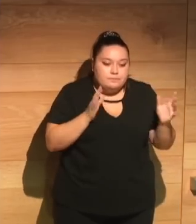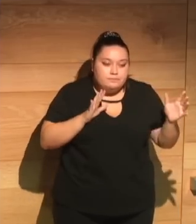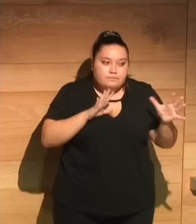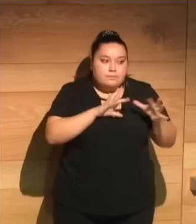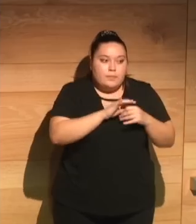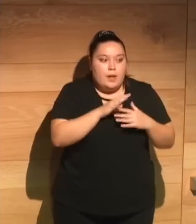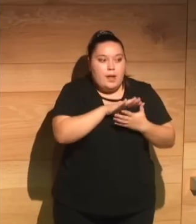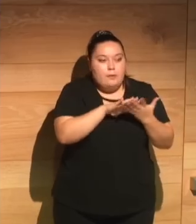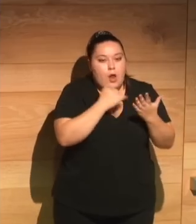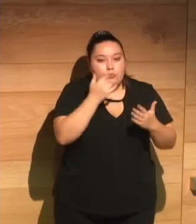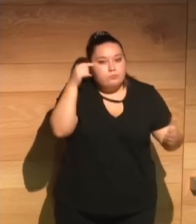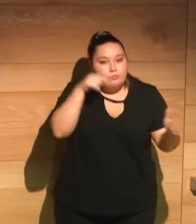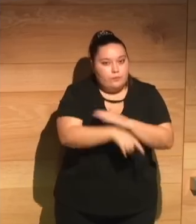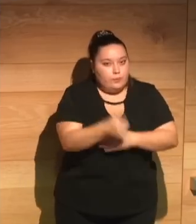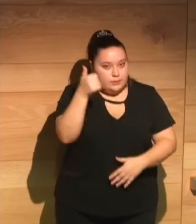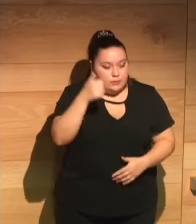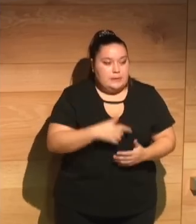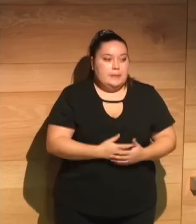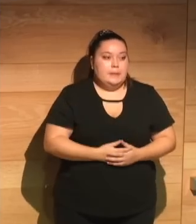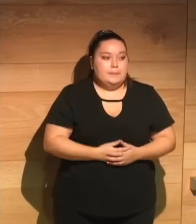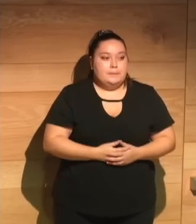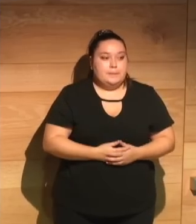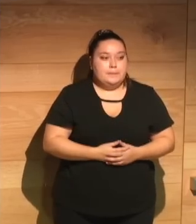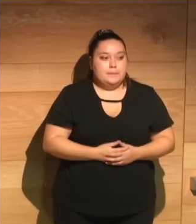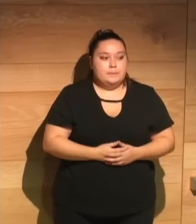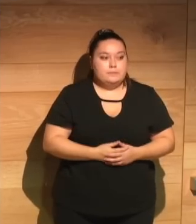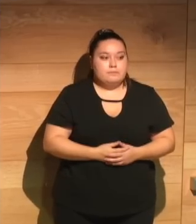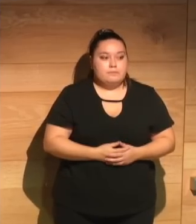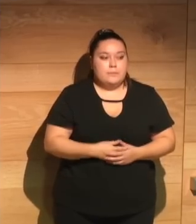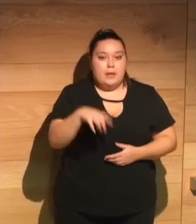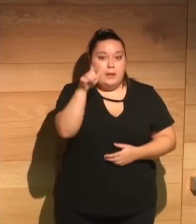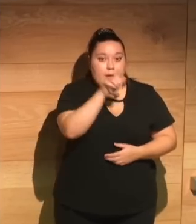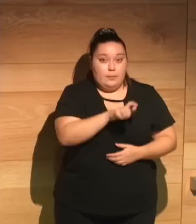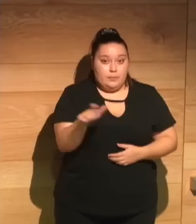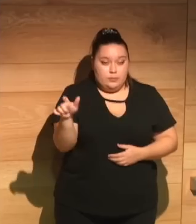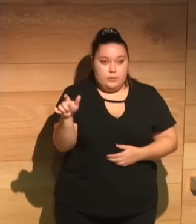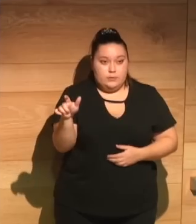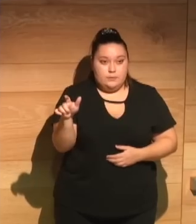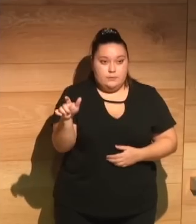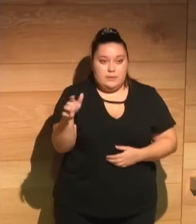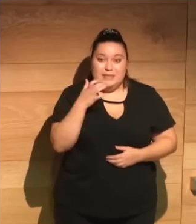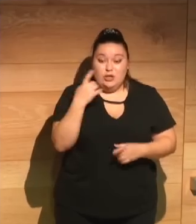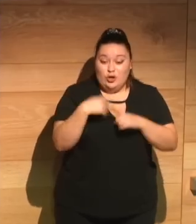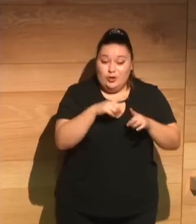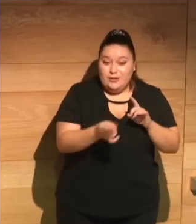habla de algo muchísimo más profundo. Y es del hecho de que los seres humanos, cuando crean cosas, no las crean en el